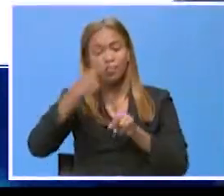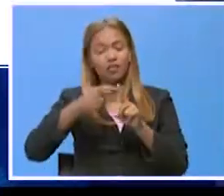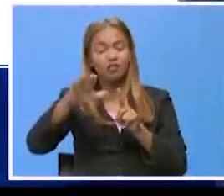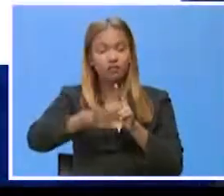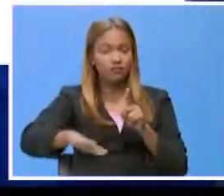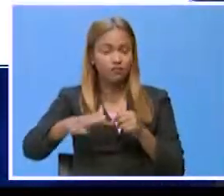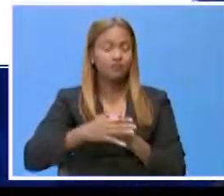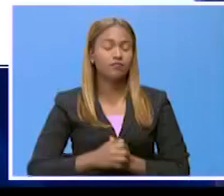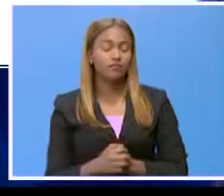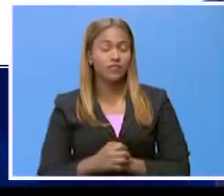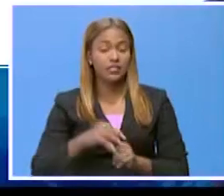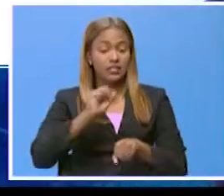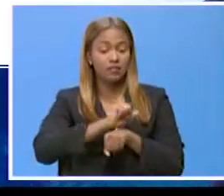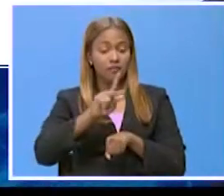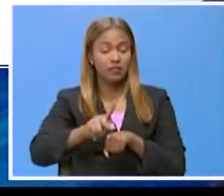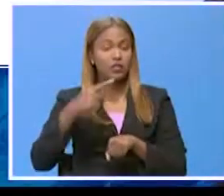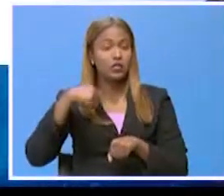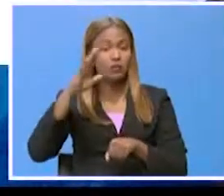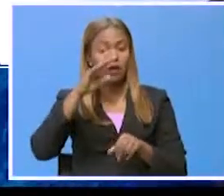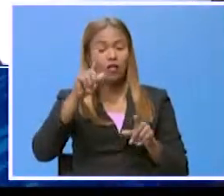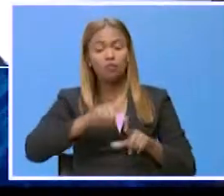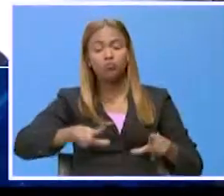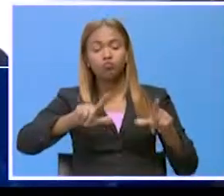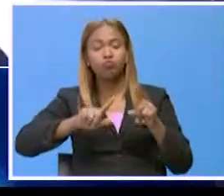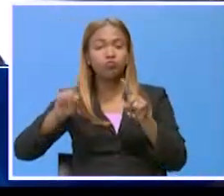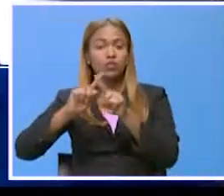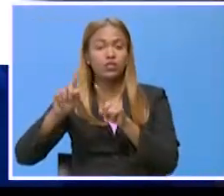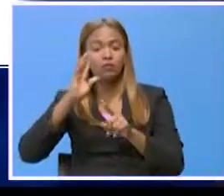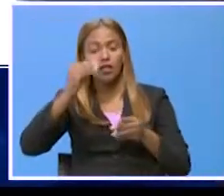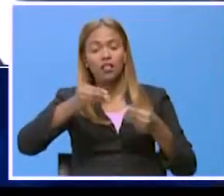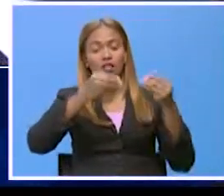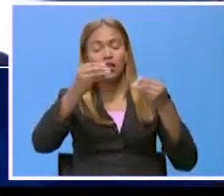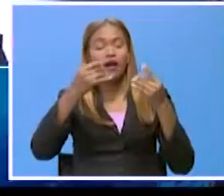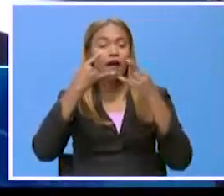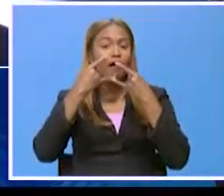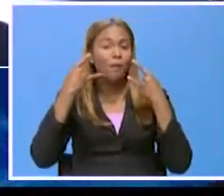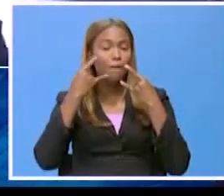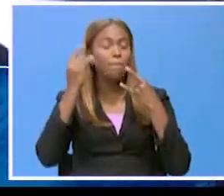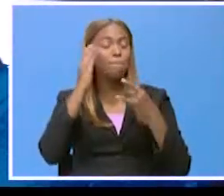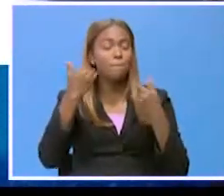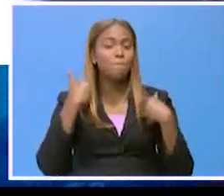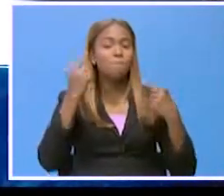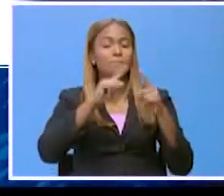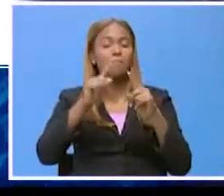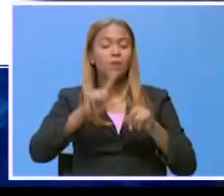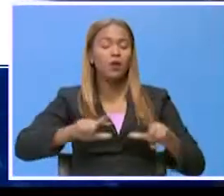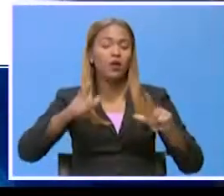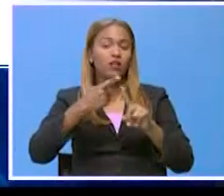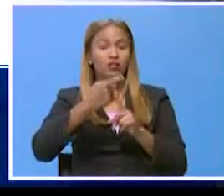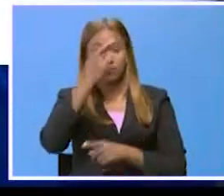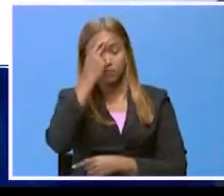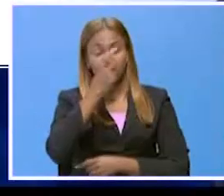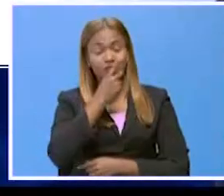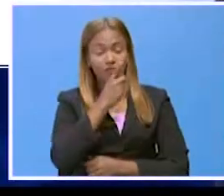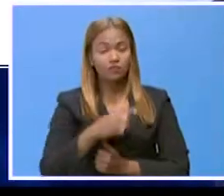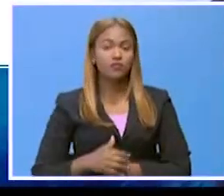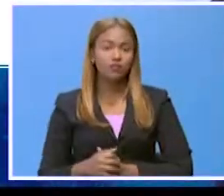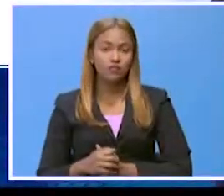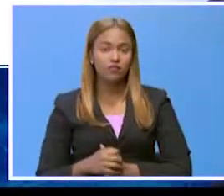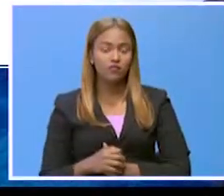zona estaban a pereira vamos a estar en algunos semanas pero vamos estar regalando mascarillas vamos a estar en diferentes puntos del país